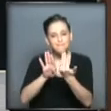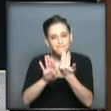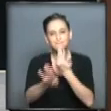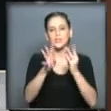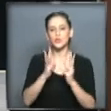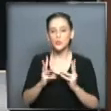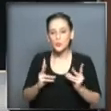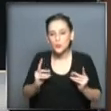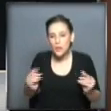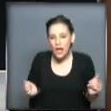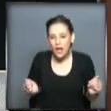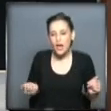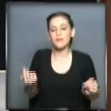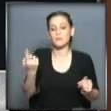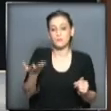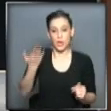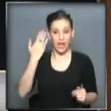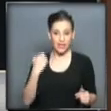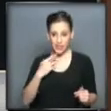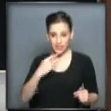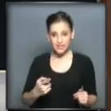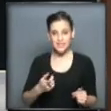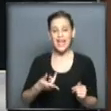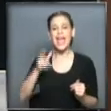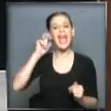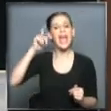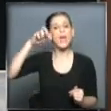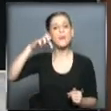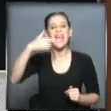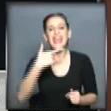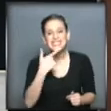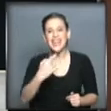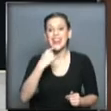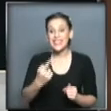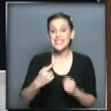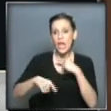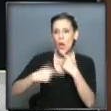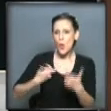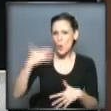Aunque al contrario, como les decía, el registro del GPS indica que la velocidad siguió en ascenso.